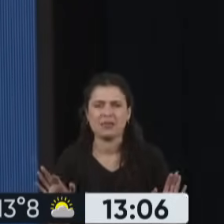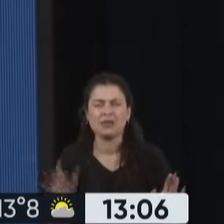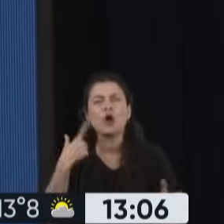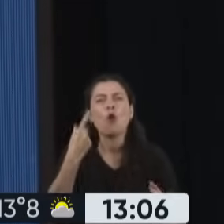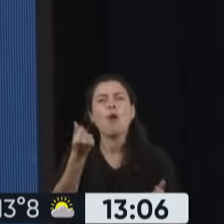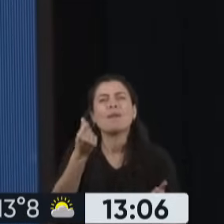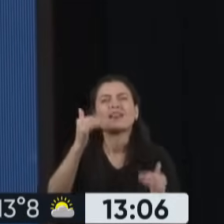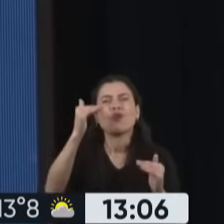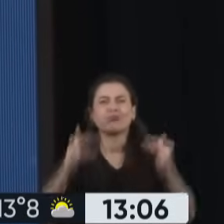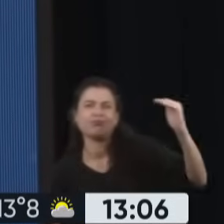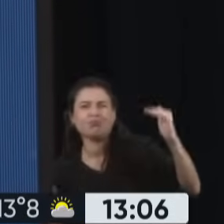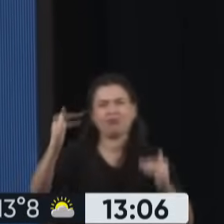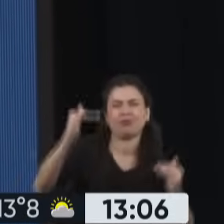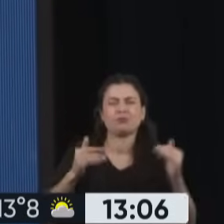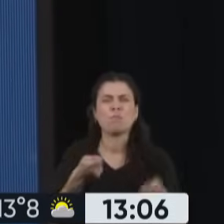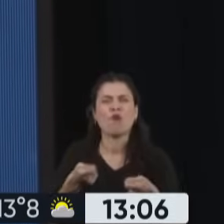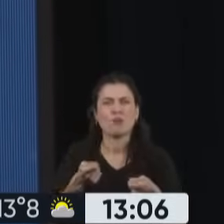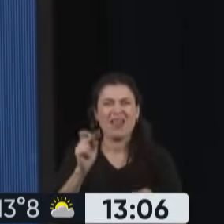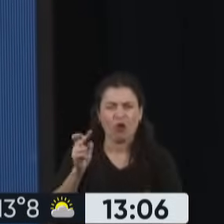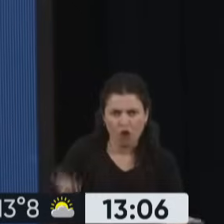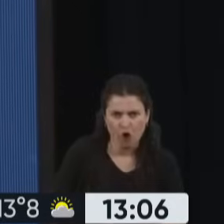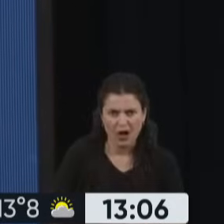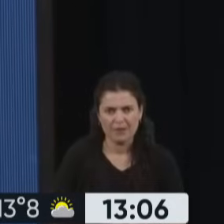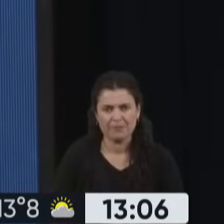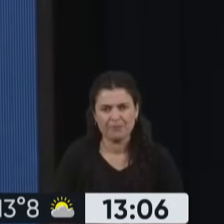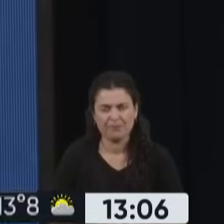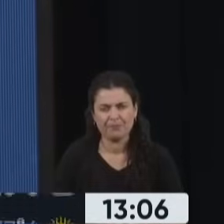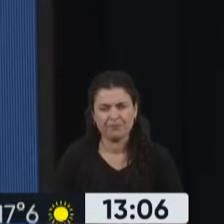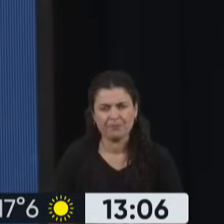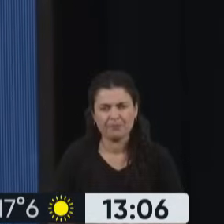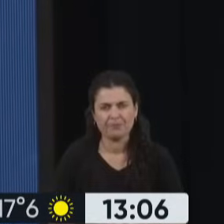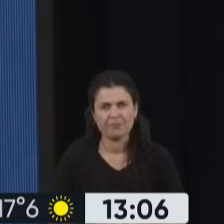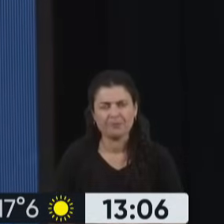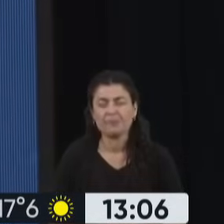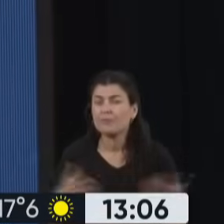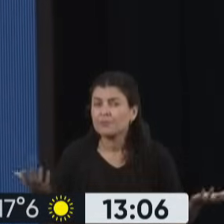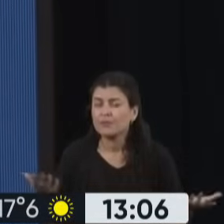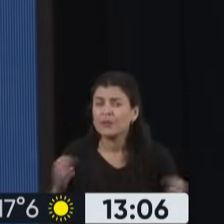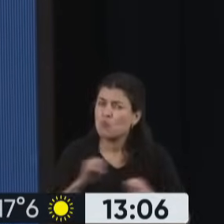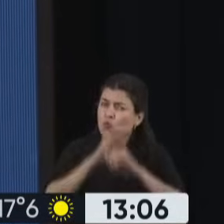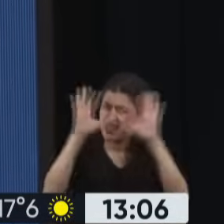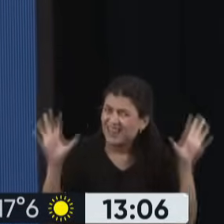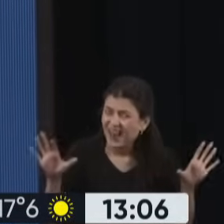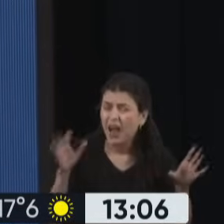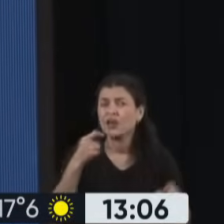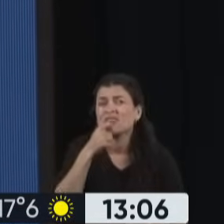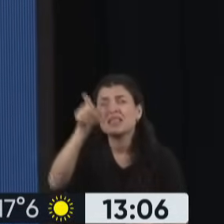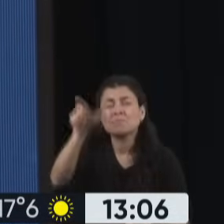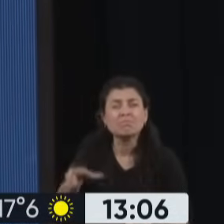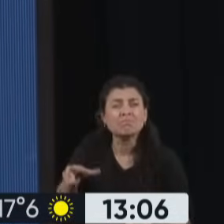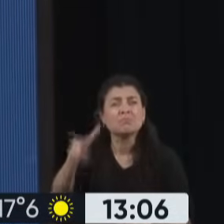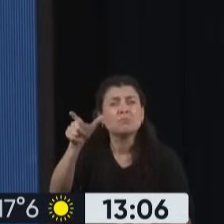digamos, al cual creemos que en algún momento vamos a llegar, si no tienen un poquito menos. Pero claramente les hubiera ido muy mal.